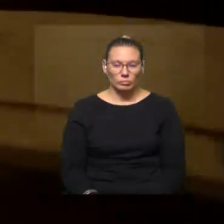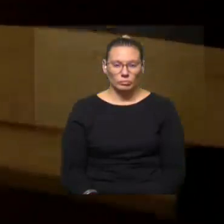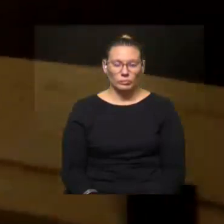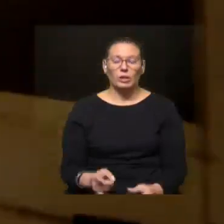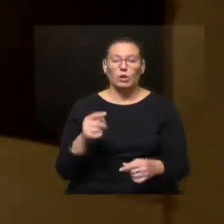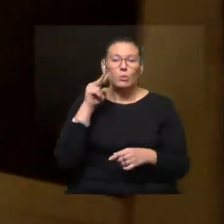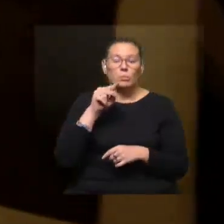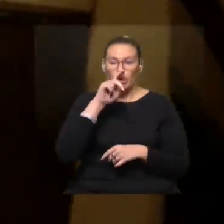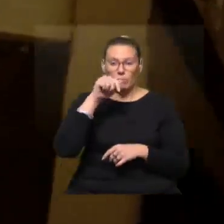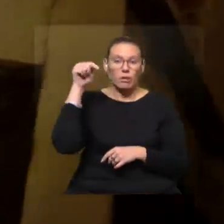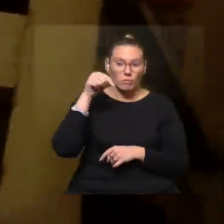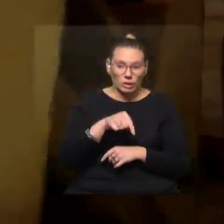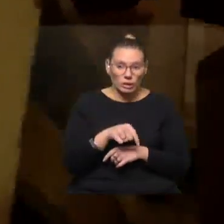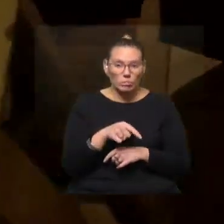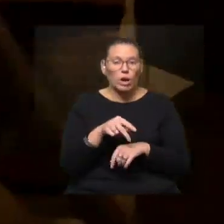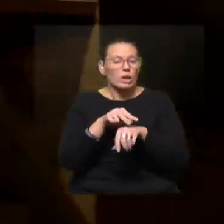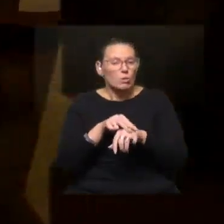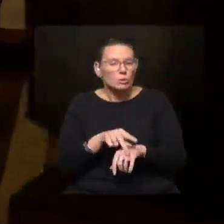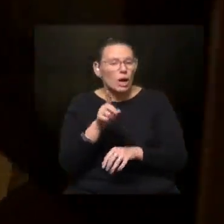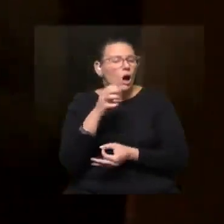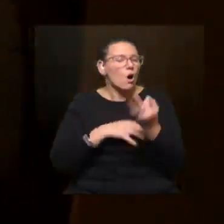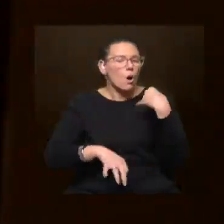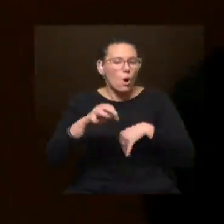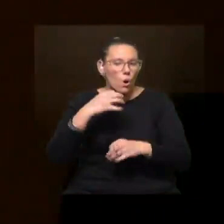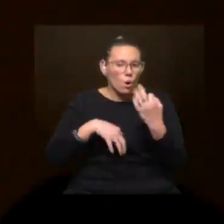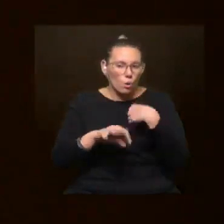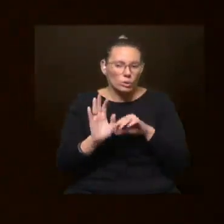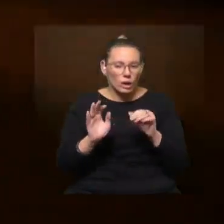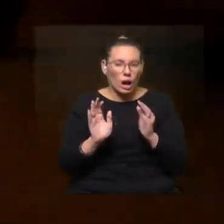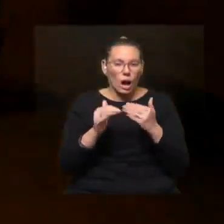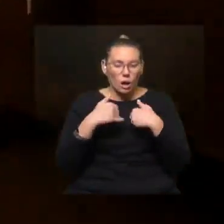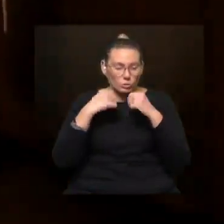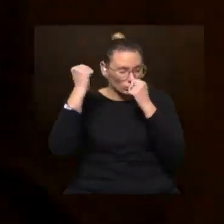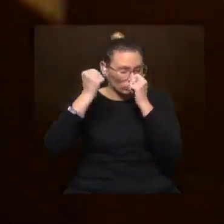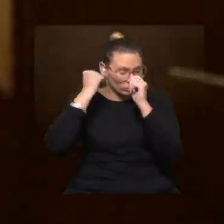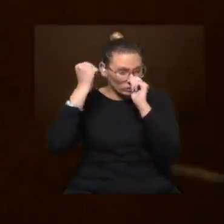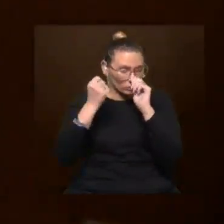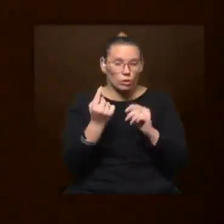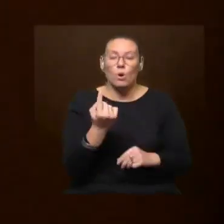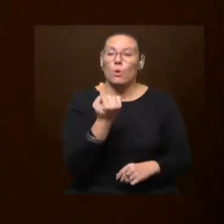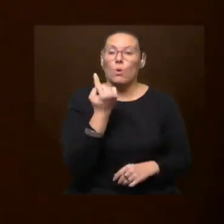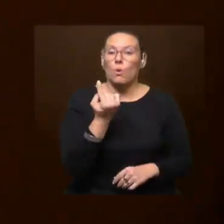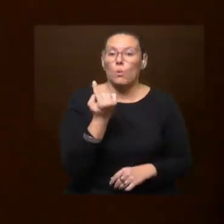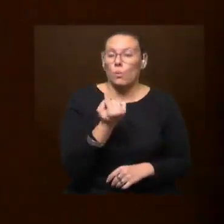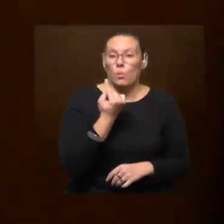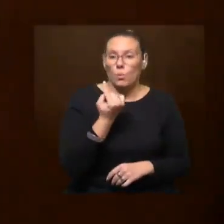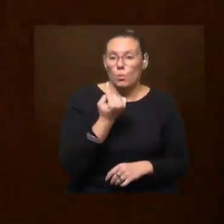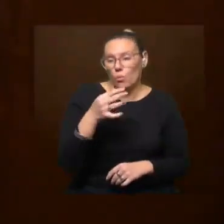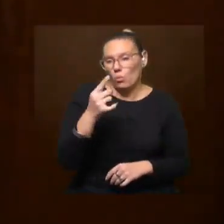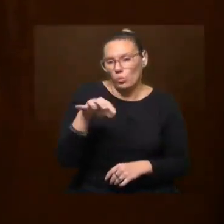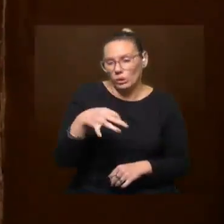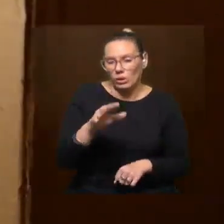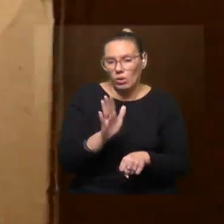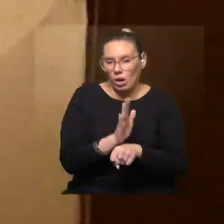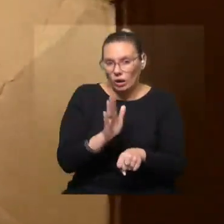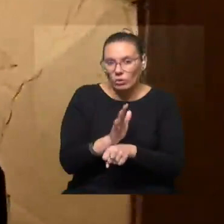con Mira Montevideo venimos a recomendarles una obra una autoficción y un unipersonal todo eso es lo que engloba este